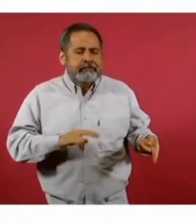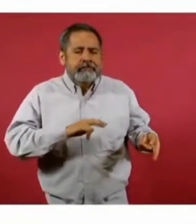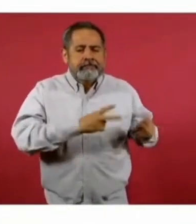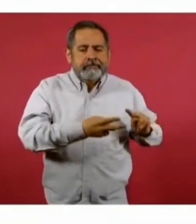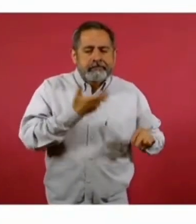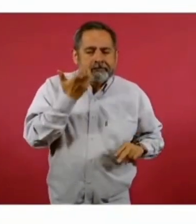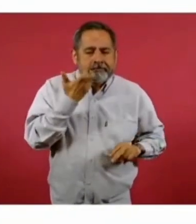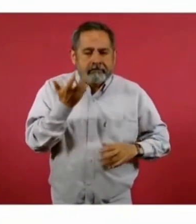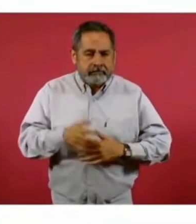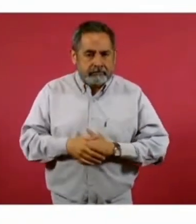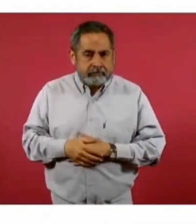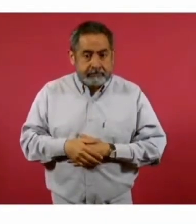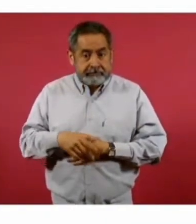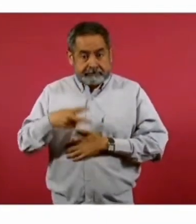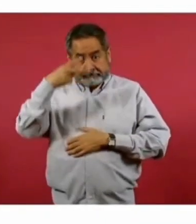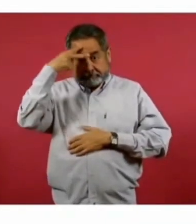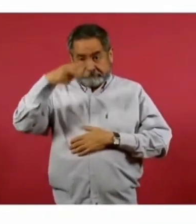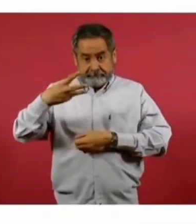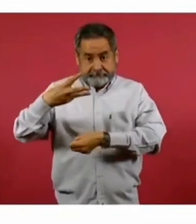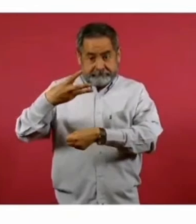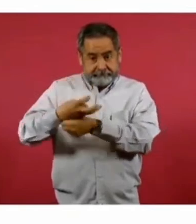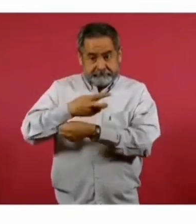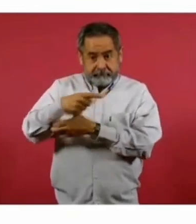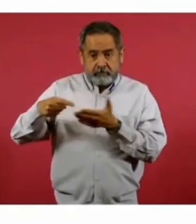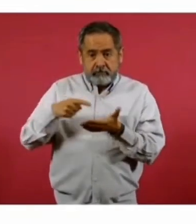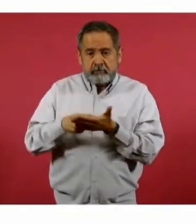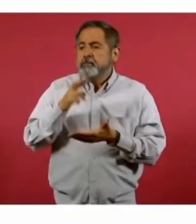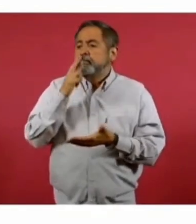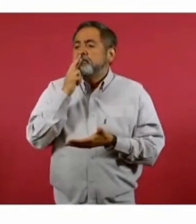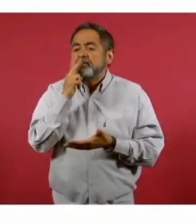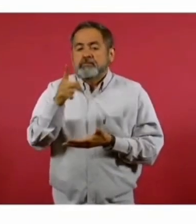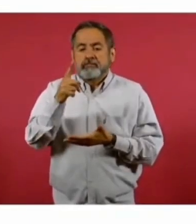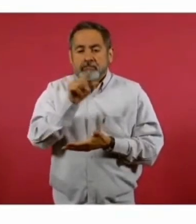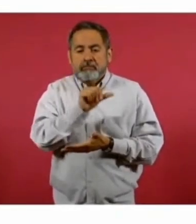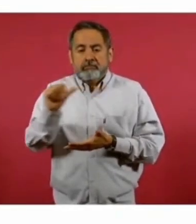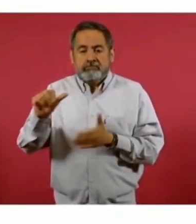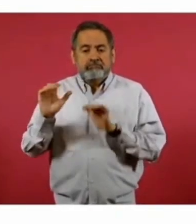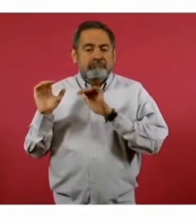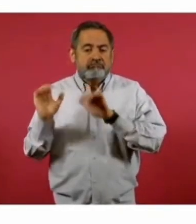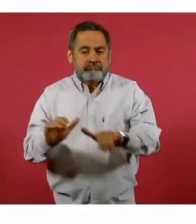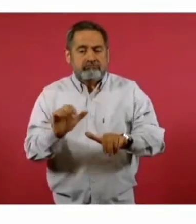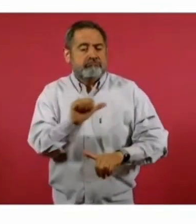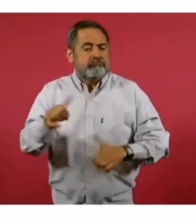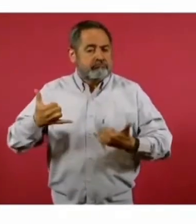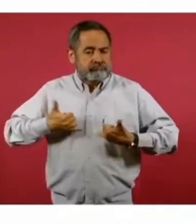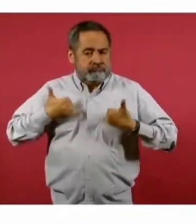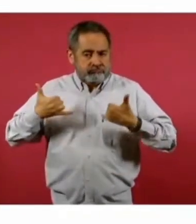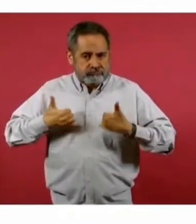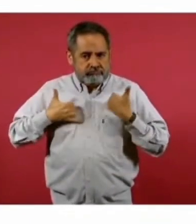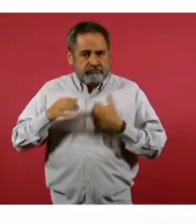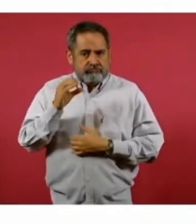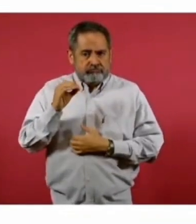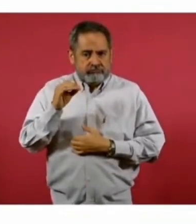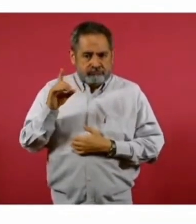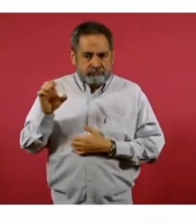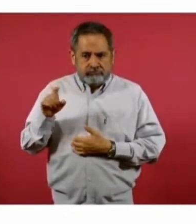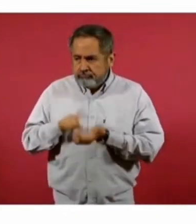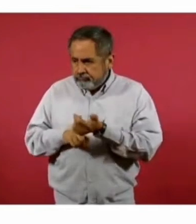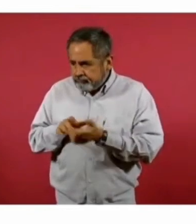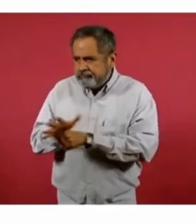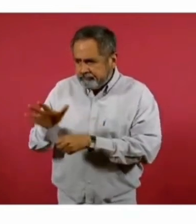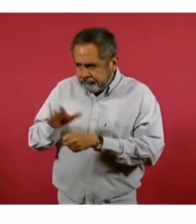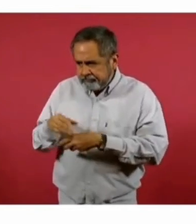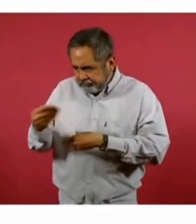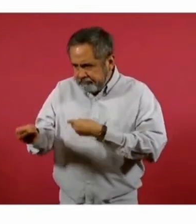México, además, es el tercer mejor país en empleo para los jóvenes de la OCDE y es el que menos desempleo en